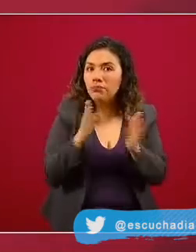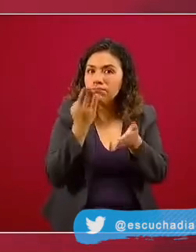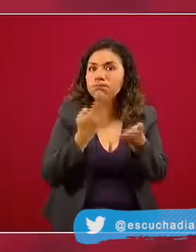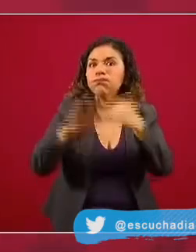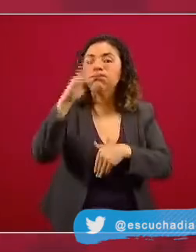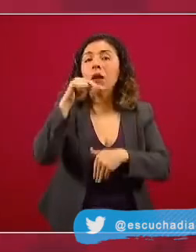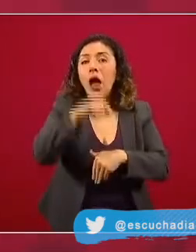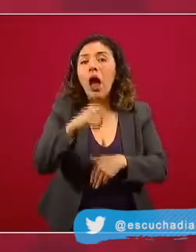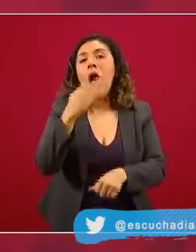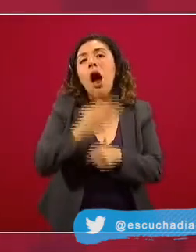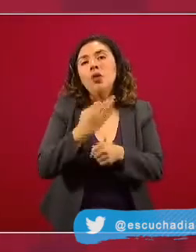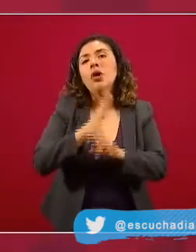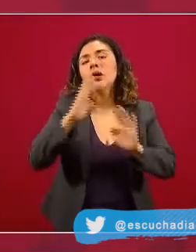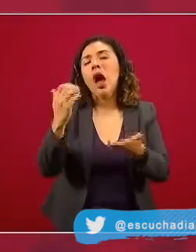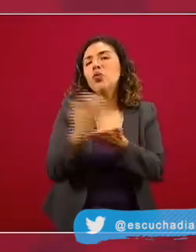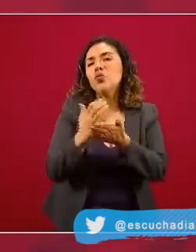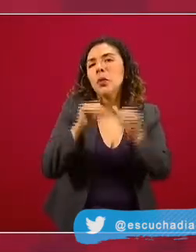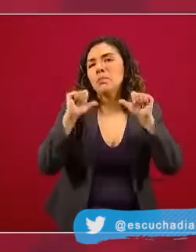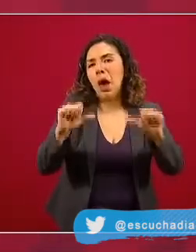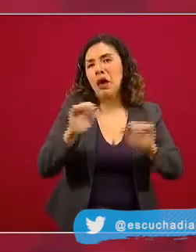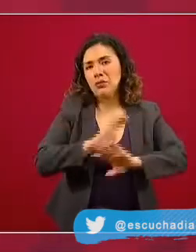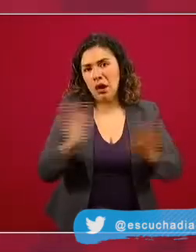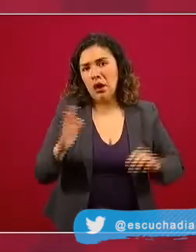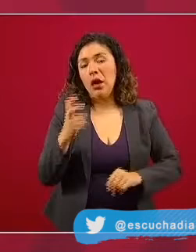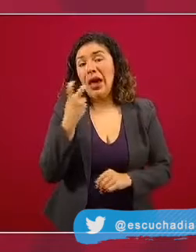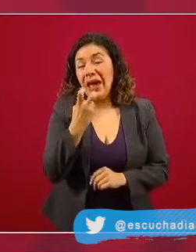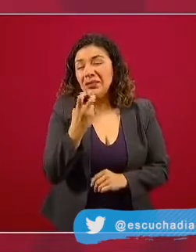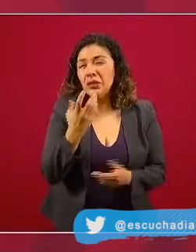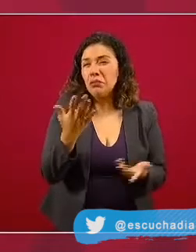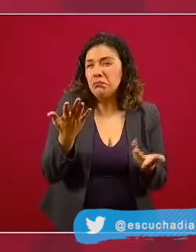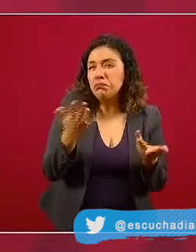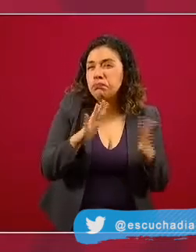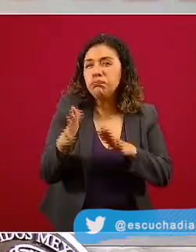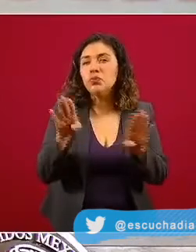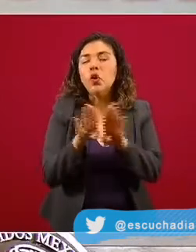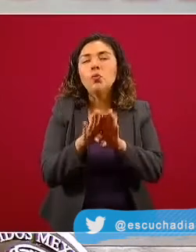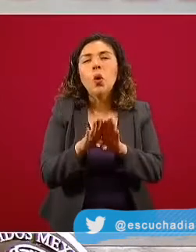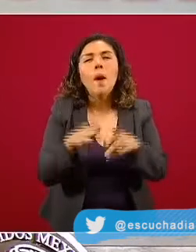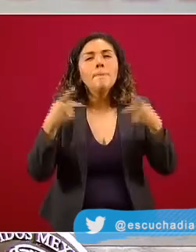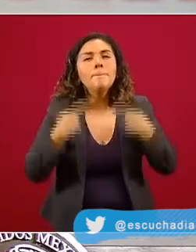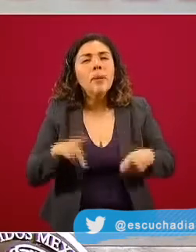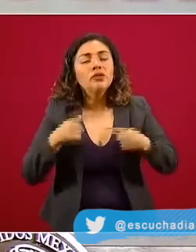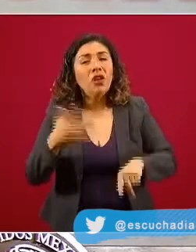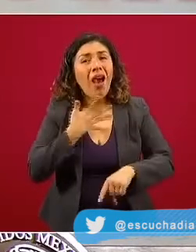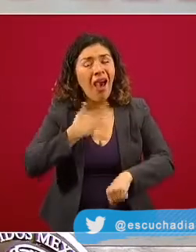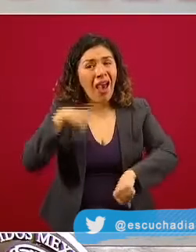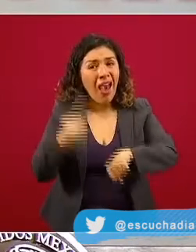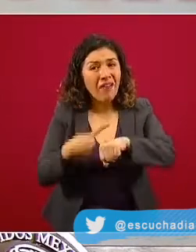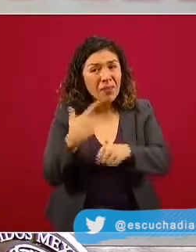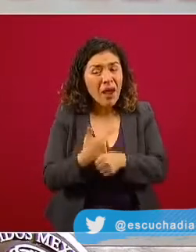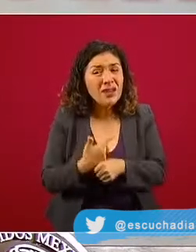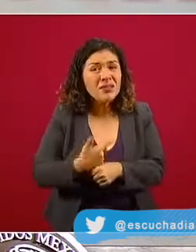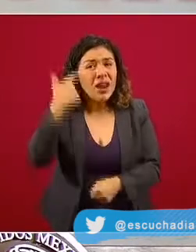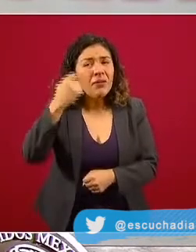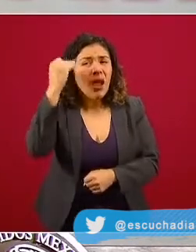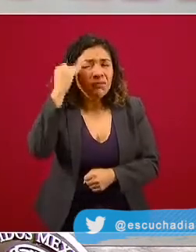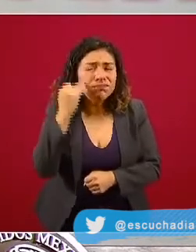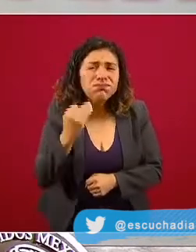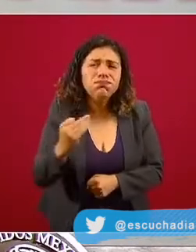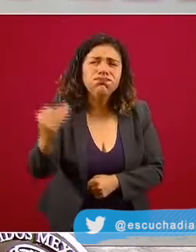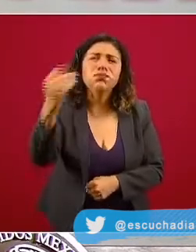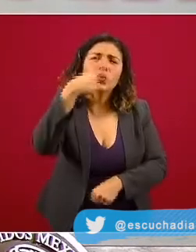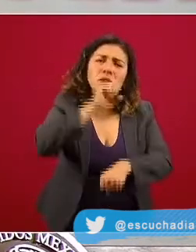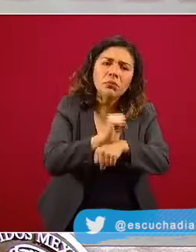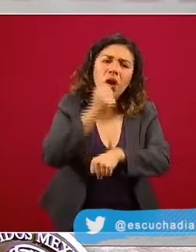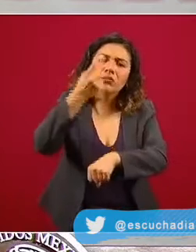un ascenso muy lento, lo que ha evitado la saturación hospitalaria. Destaca que hay 15 estados en los que la epidemia muestra una reducción de